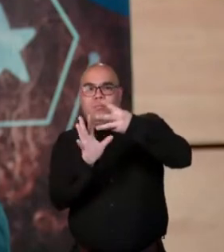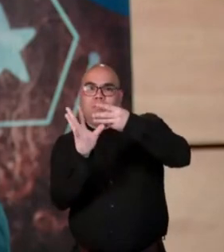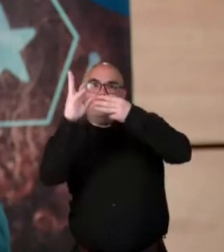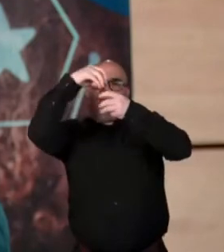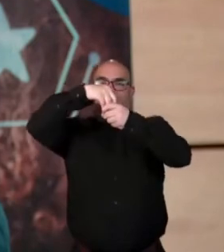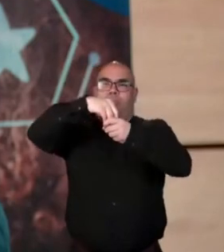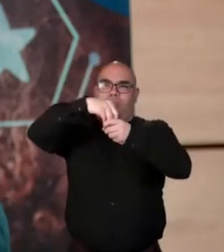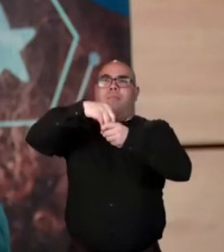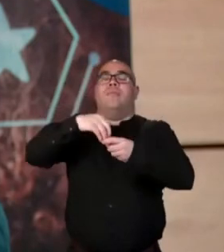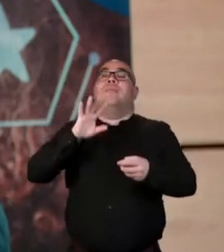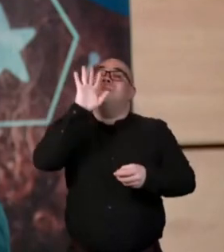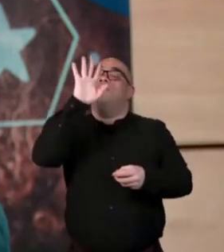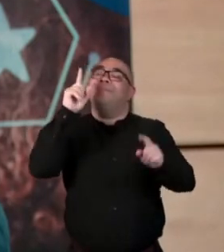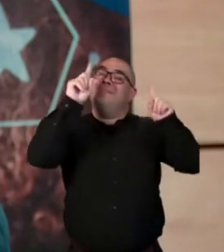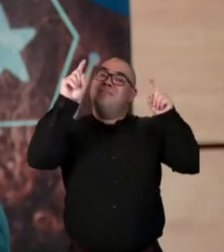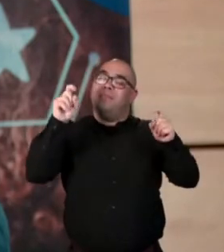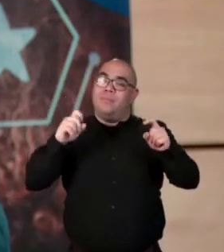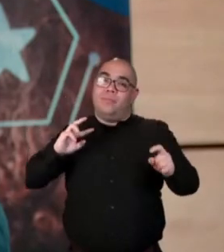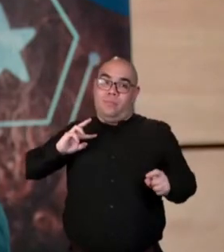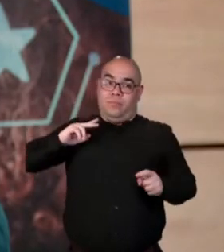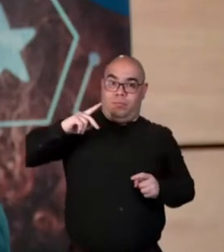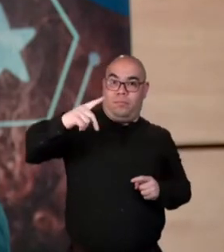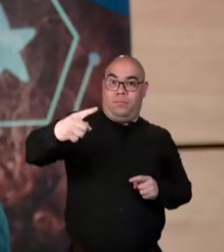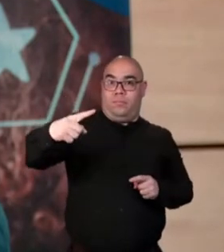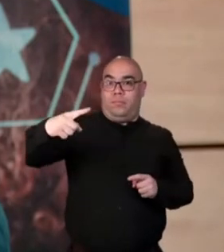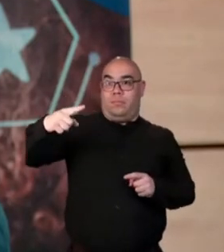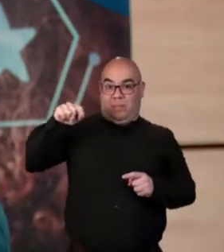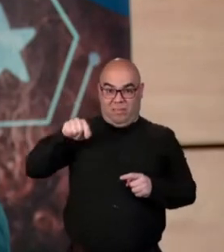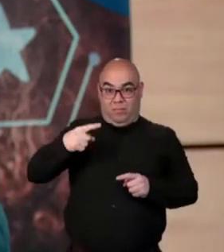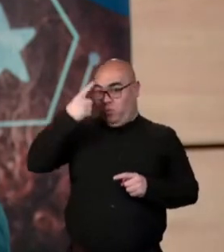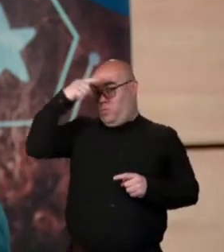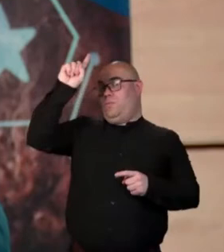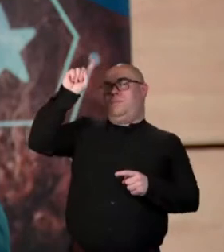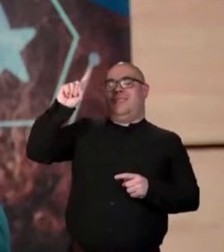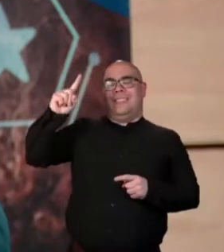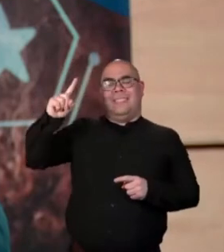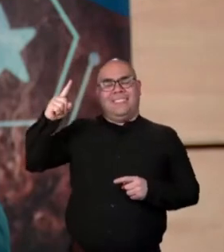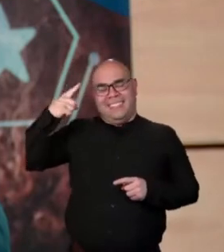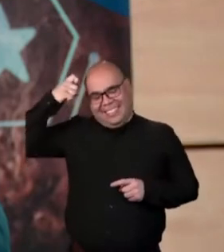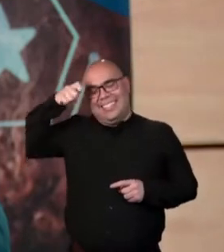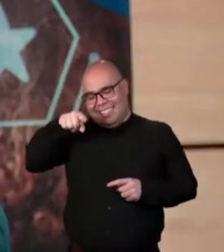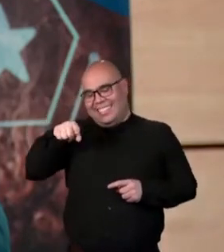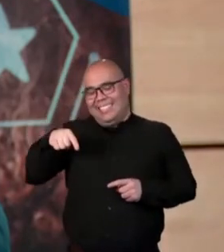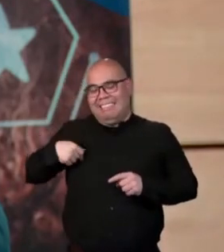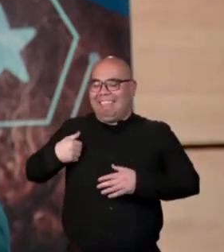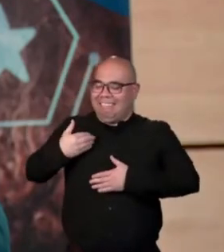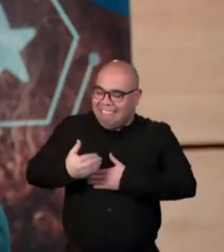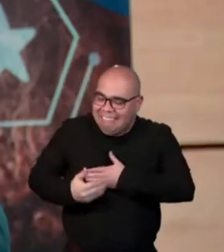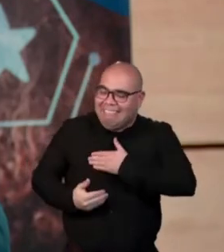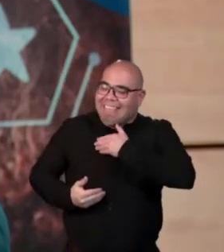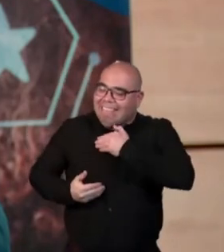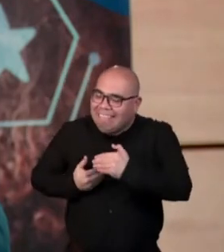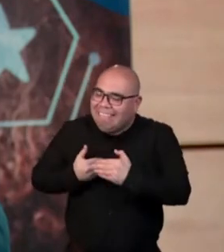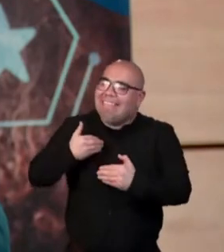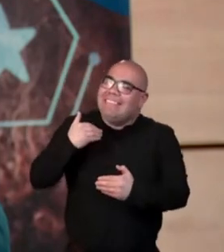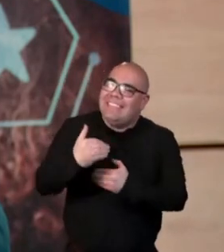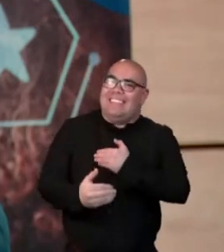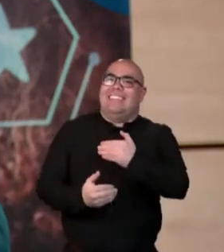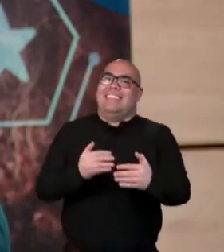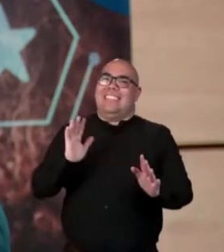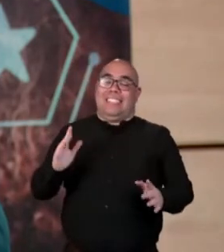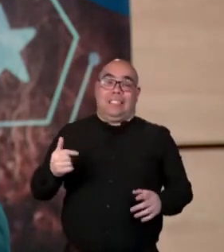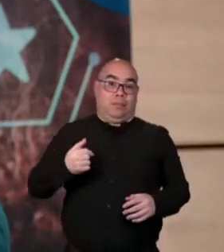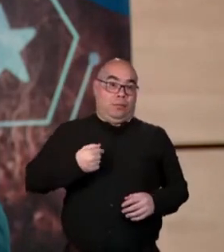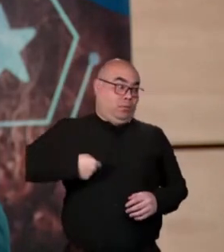que la evolución no se va a dar de la noche a la mañana ya lo decía el profesor ruiz hay necesidad de hacerlo paso a paso en nuestro caso fuimos